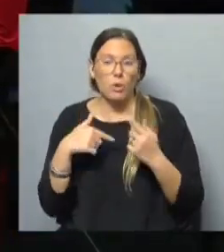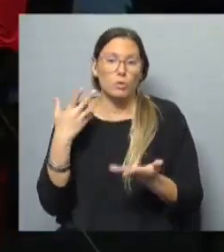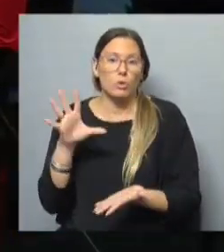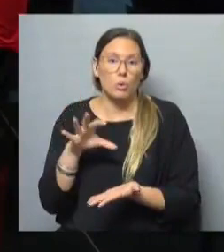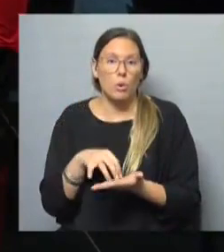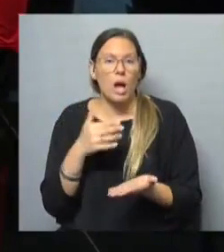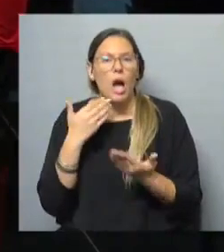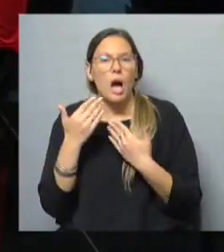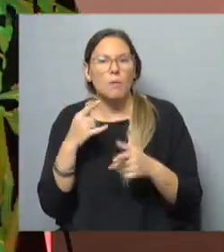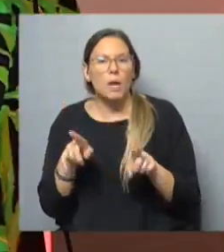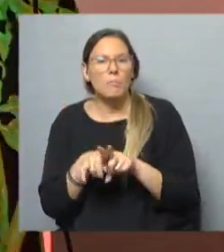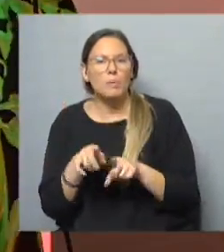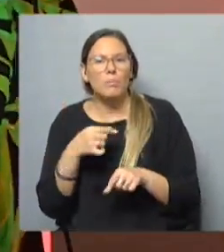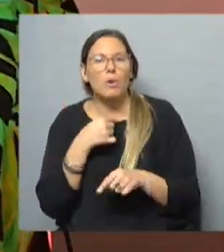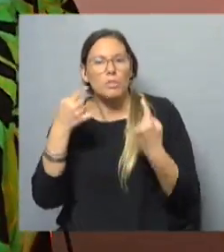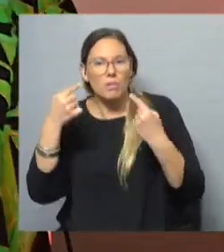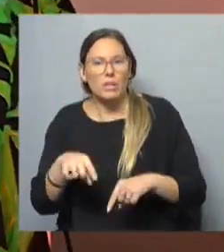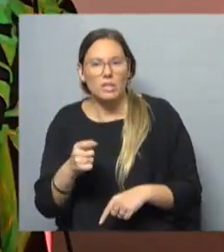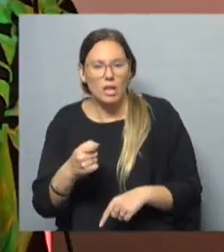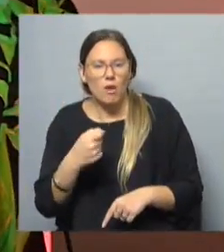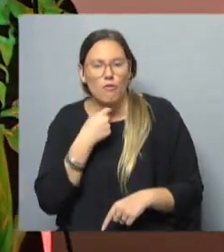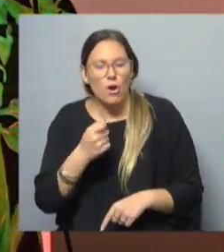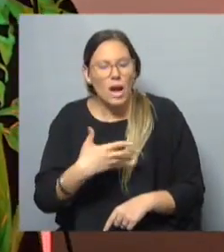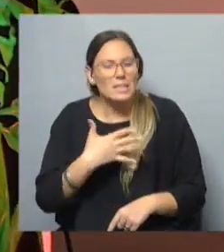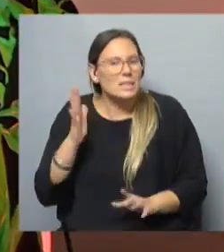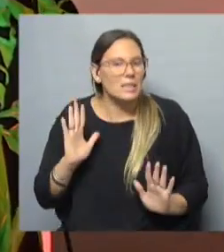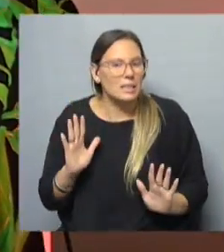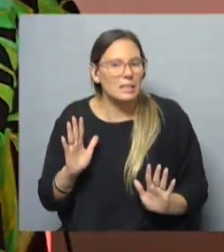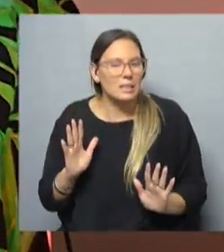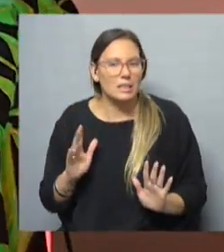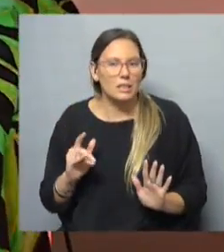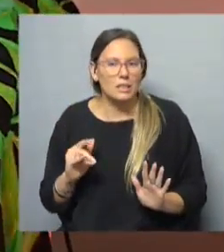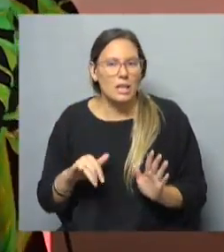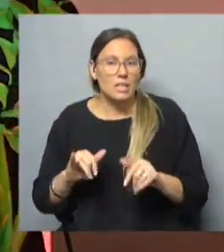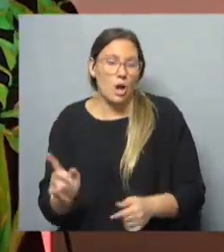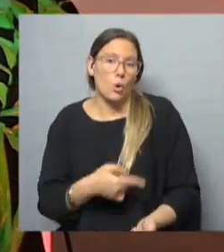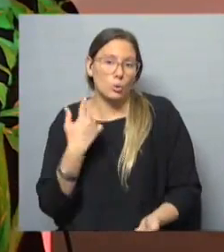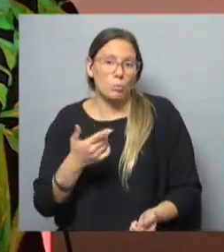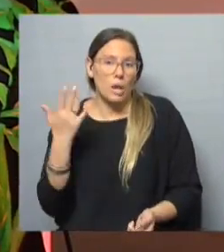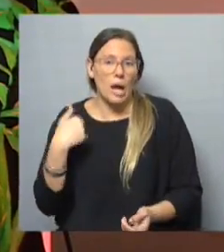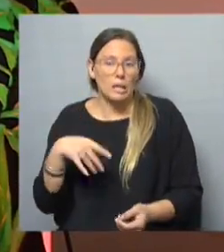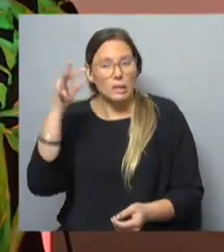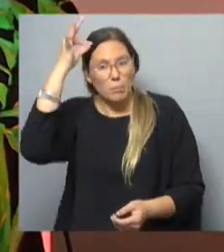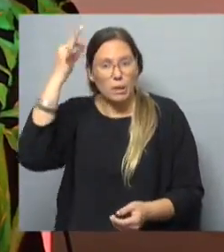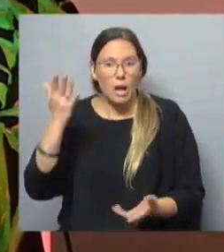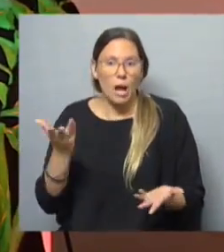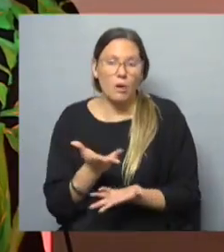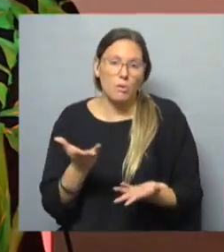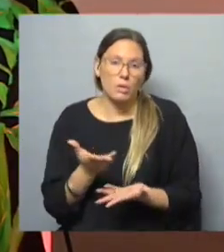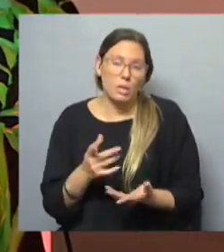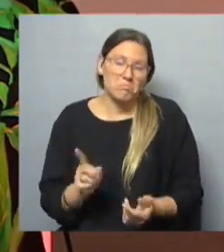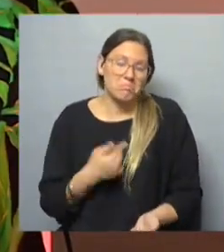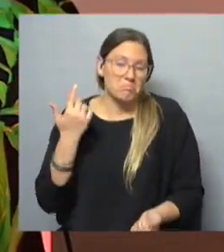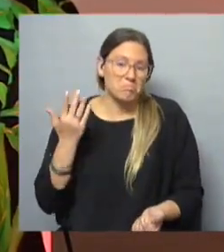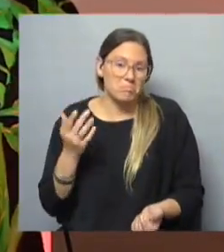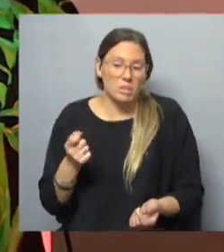dice, ay, hablas como agudo, sí, hablo agudo, es mi voz y hablo así. ya me acostumbré, antes me tomaban el pelo y ahora... ¿No?